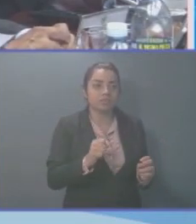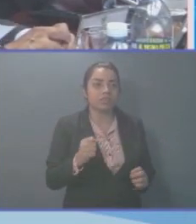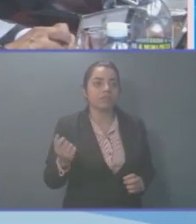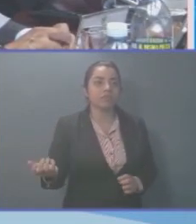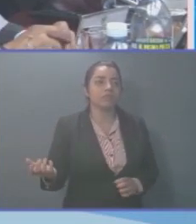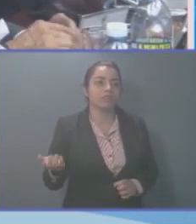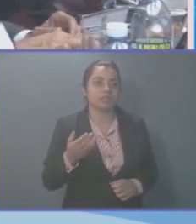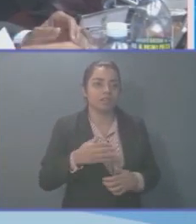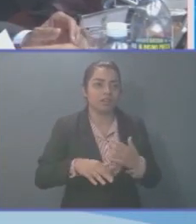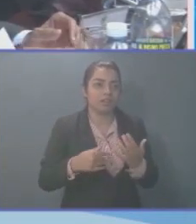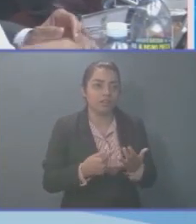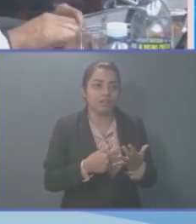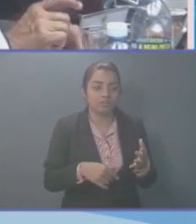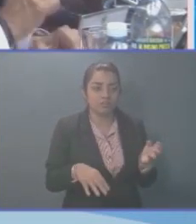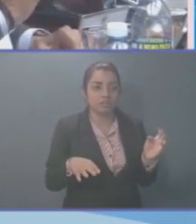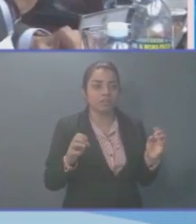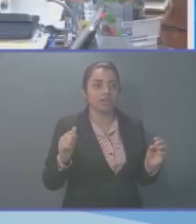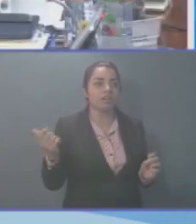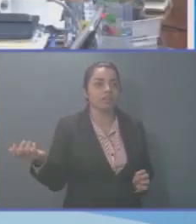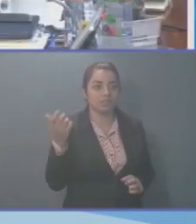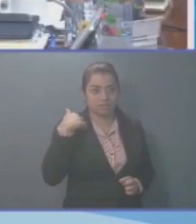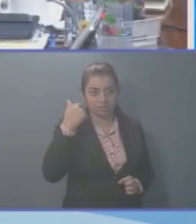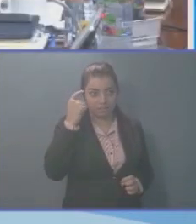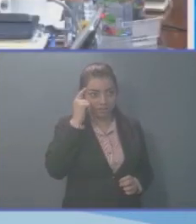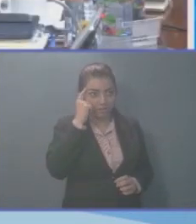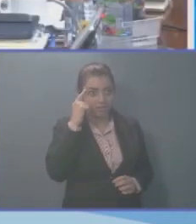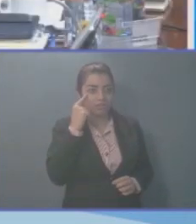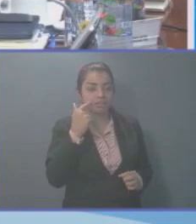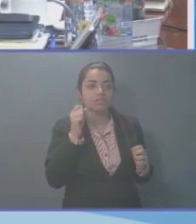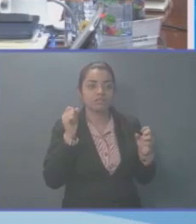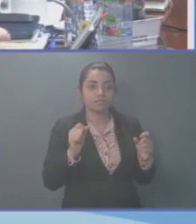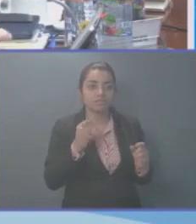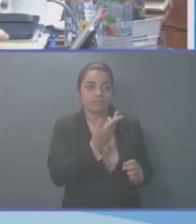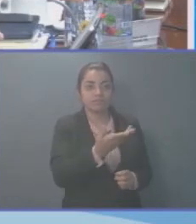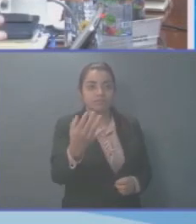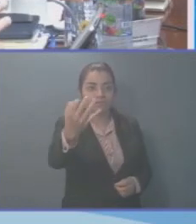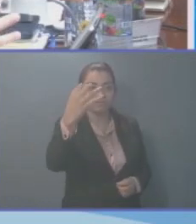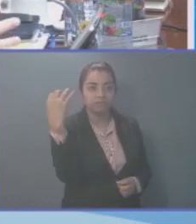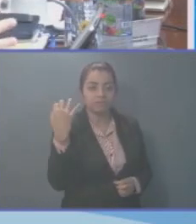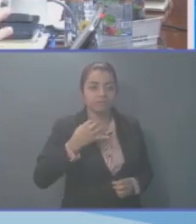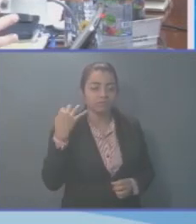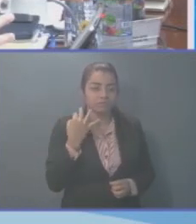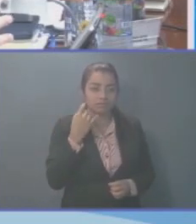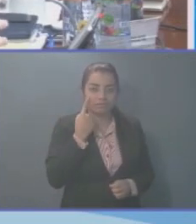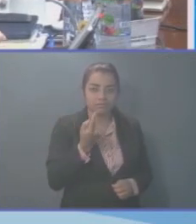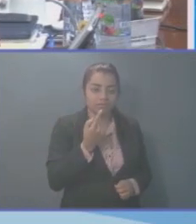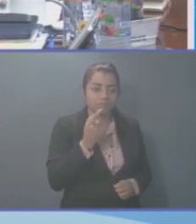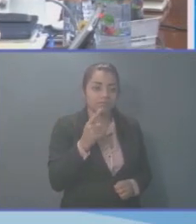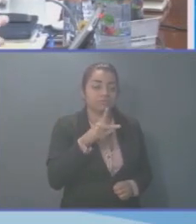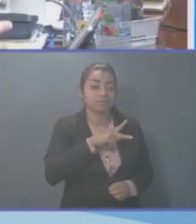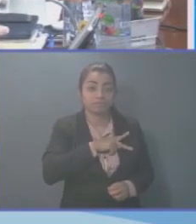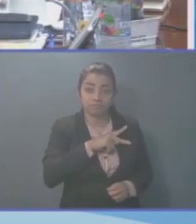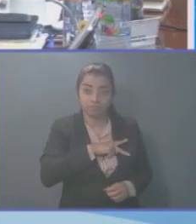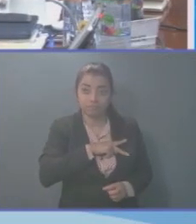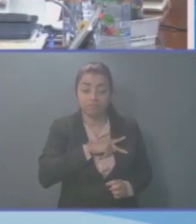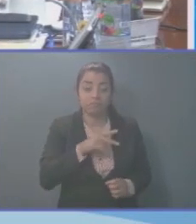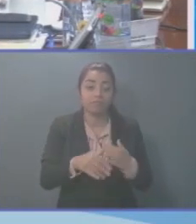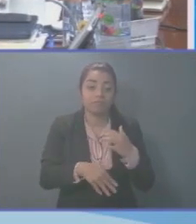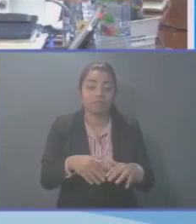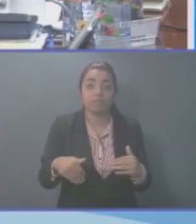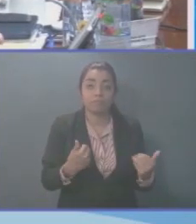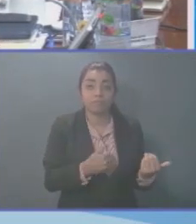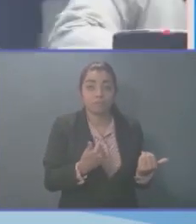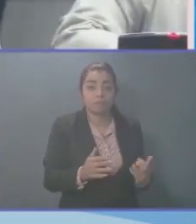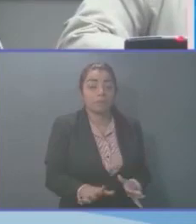acompañar el tema del crédito, porque creemos que sí es una necesidad. Él vino personalmente y su equipo a